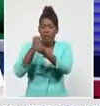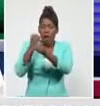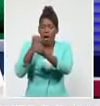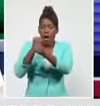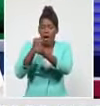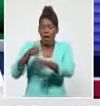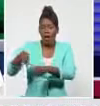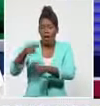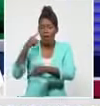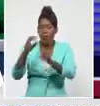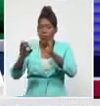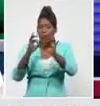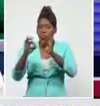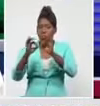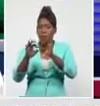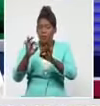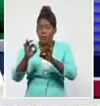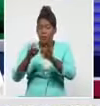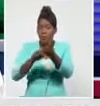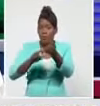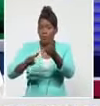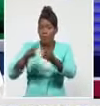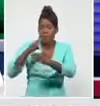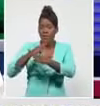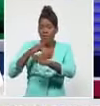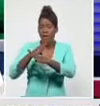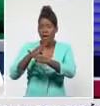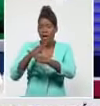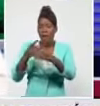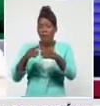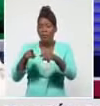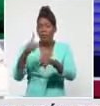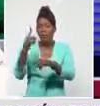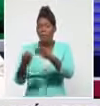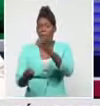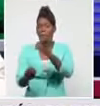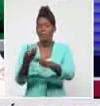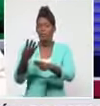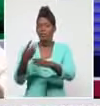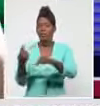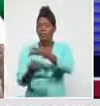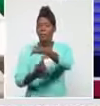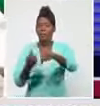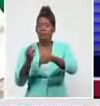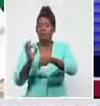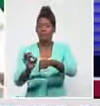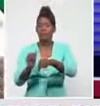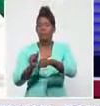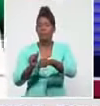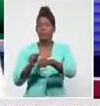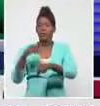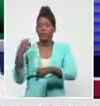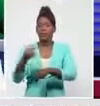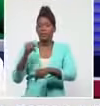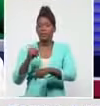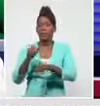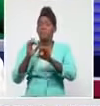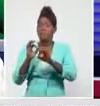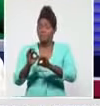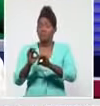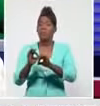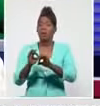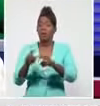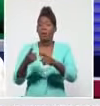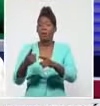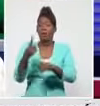pues va con un cierto control de lo que nos pasó como consecuencia de una